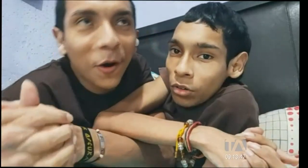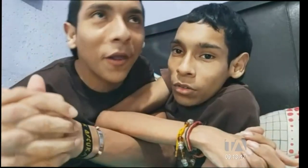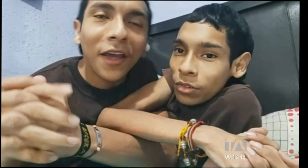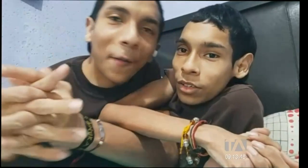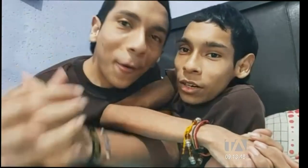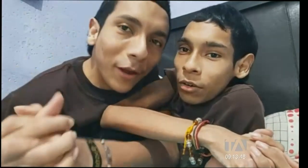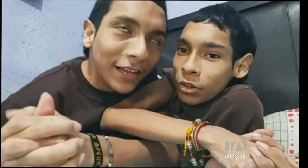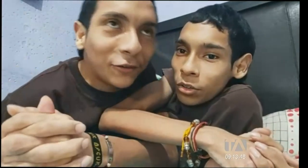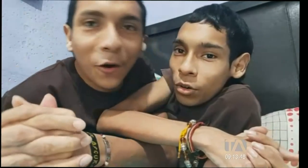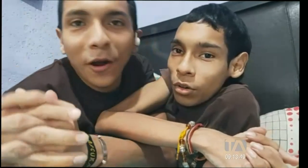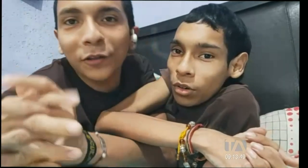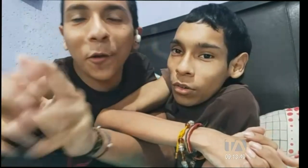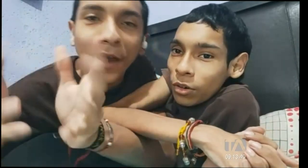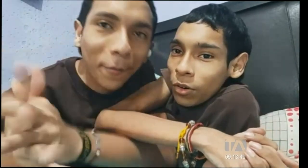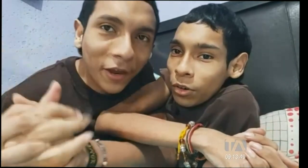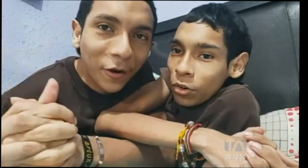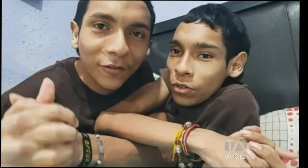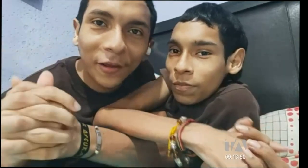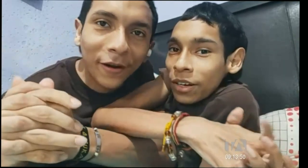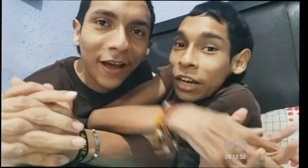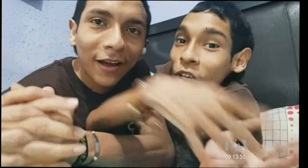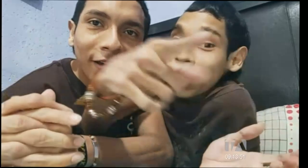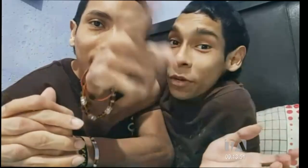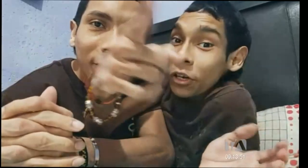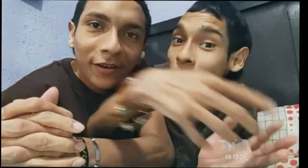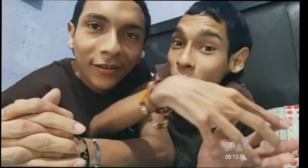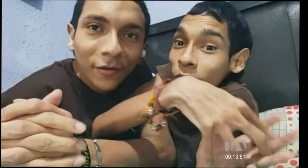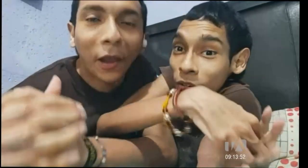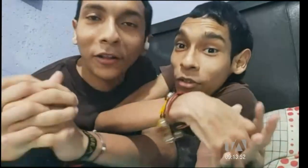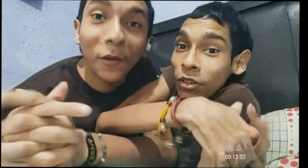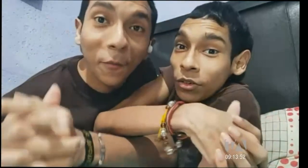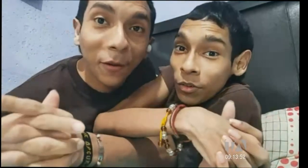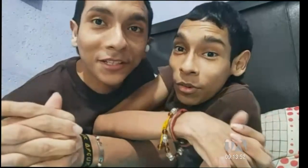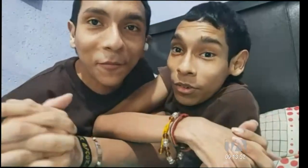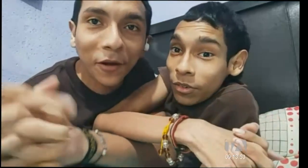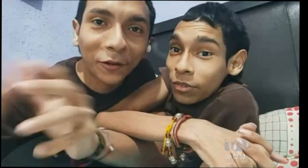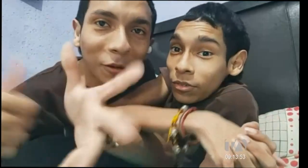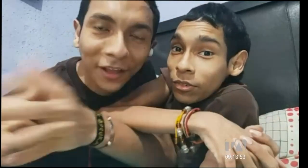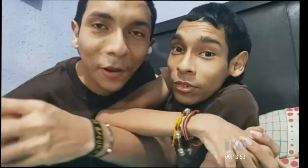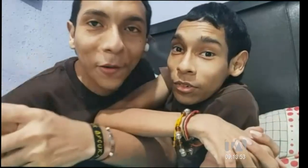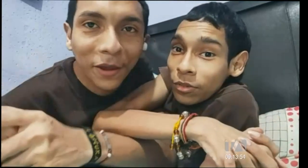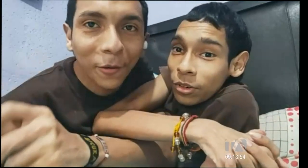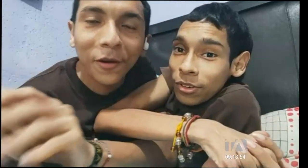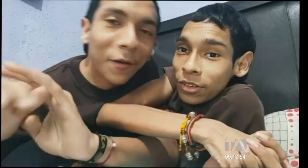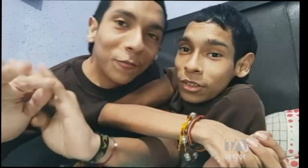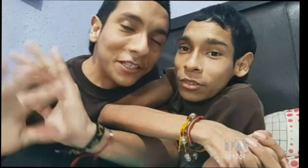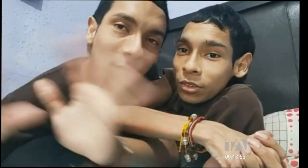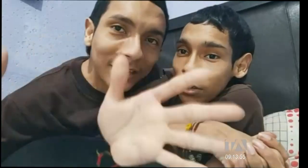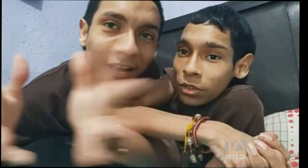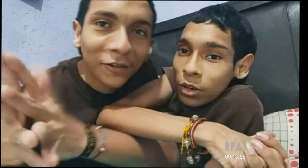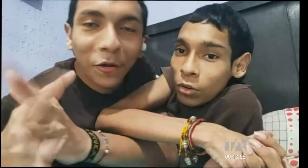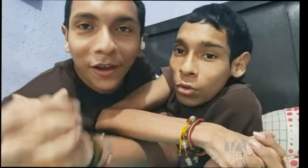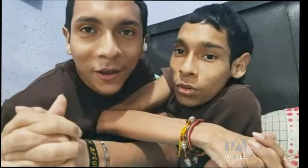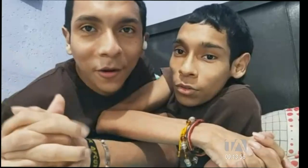hermano mayor, a mi abuelito, a todos mis amigos. De verdad que nos están viendo en vivo. Buenísimo. En vivo, sí, porque todos están viendo en vivo.